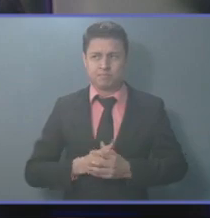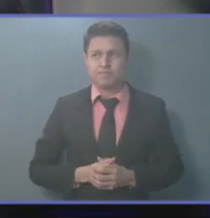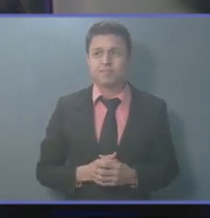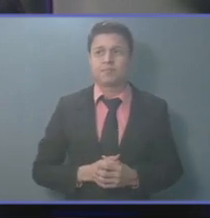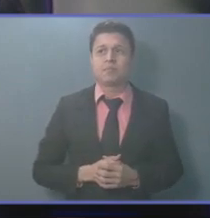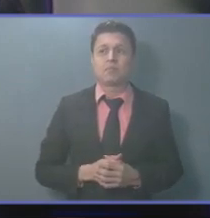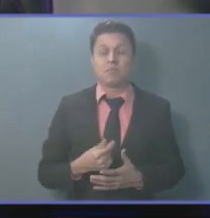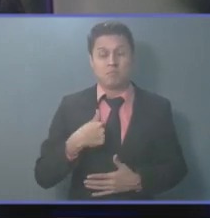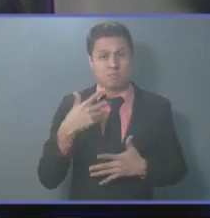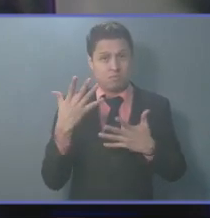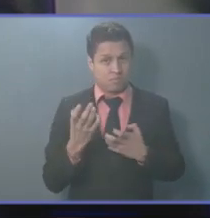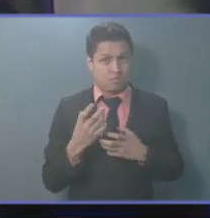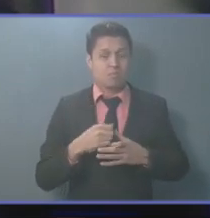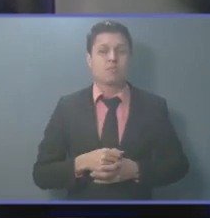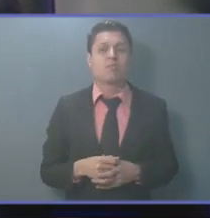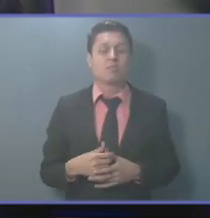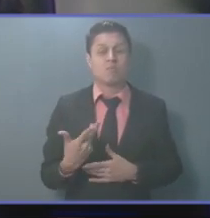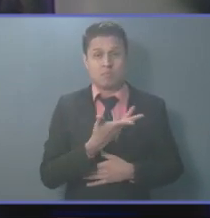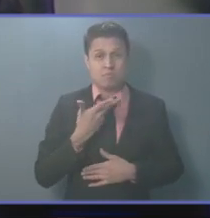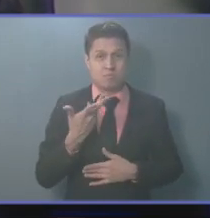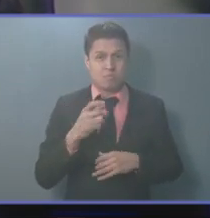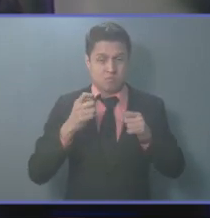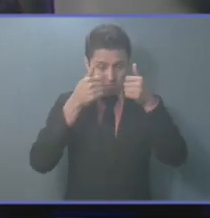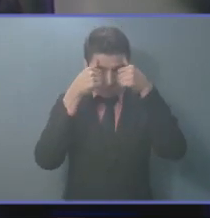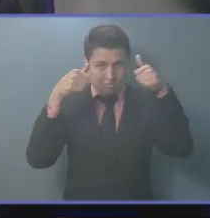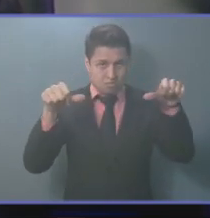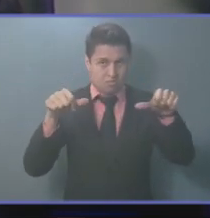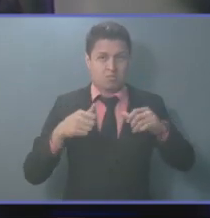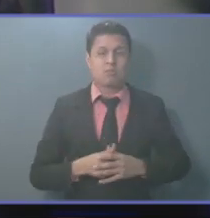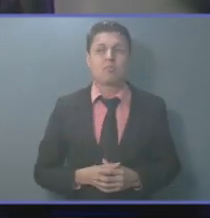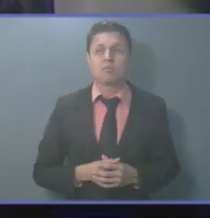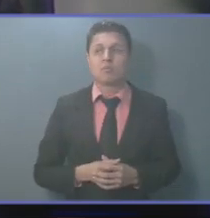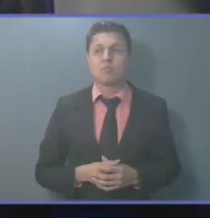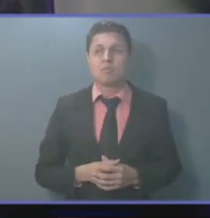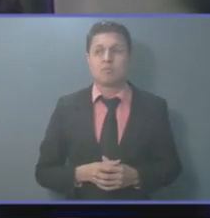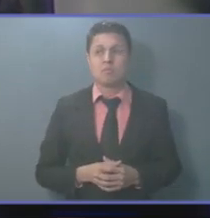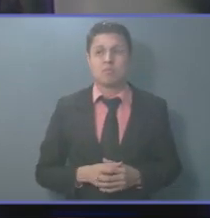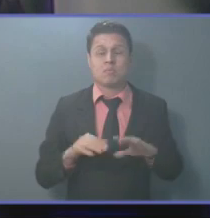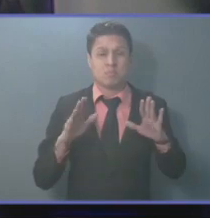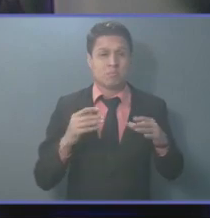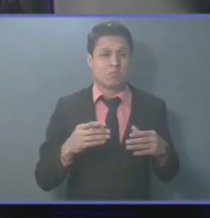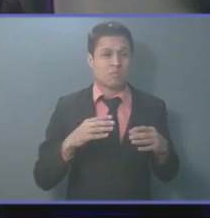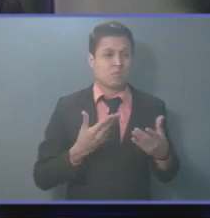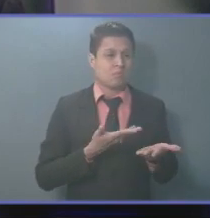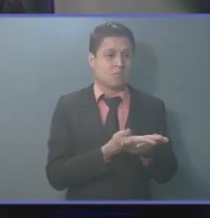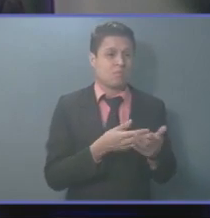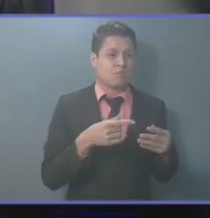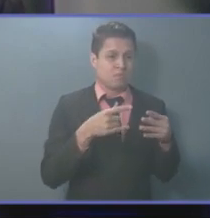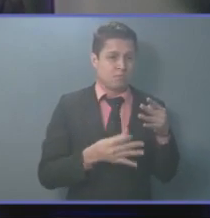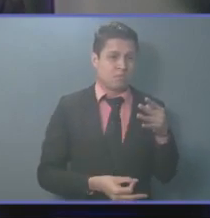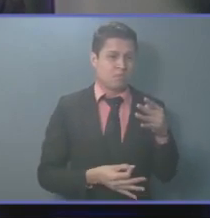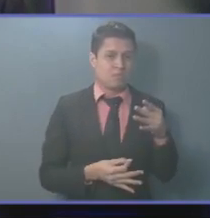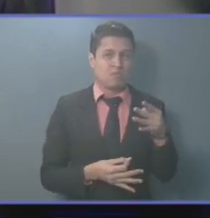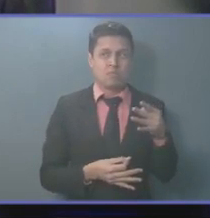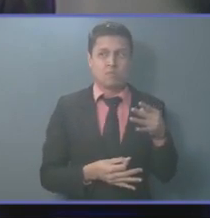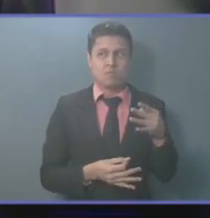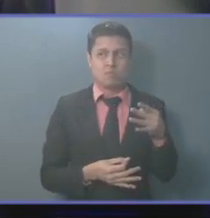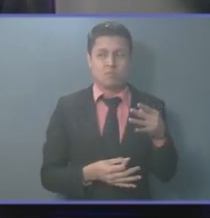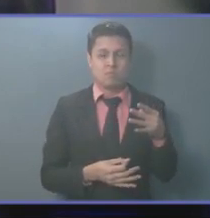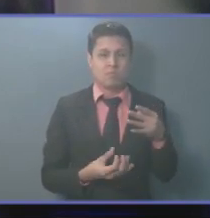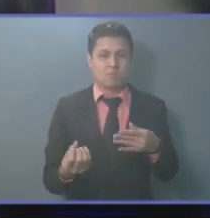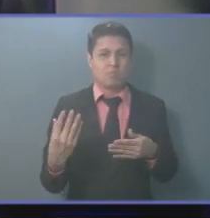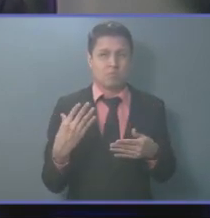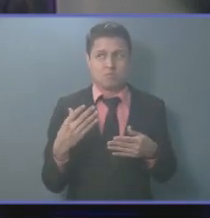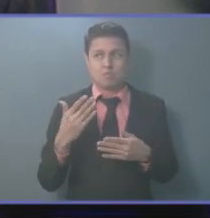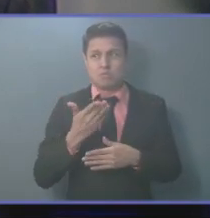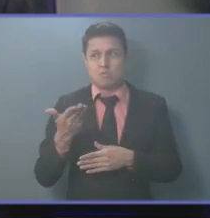Pero llegamos a la conclusión de que si ese decreto obviamente se vetó,